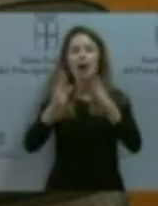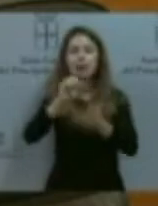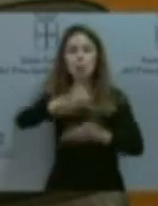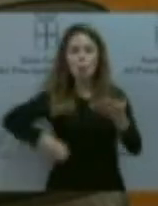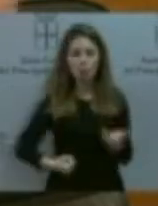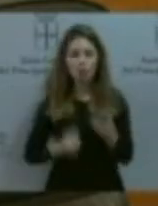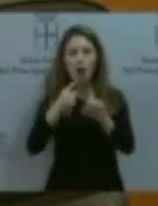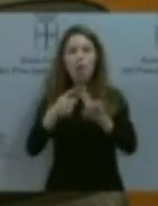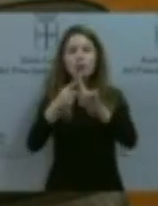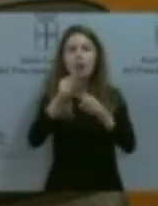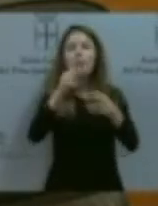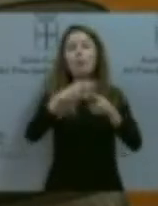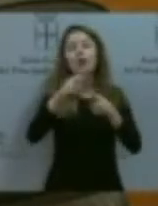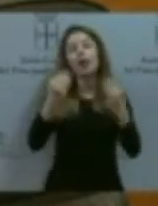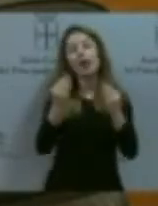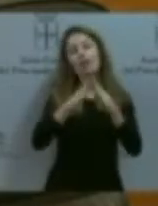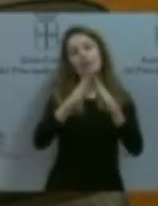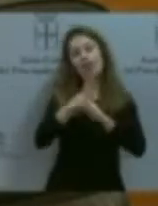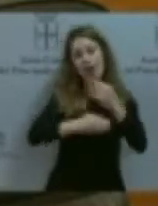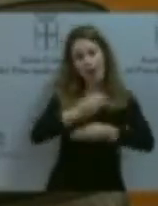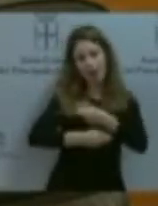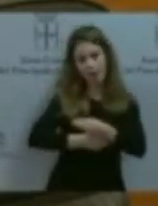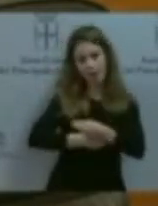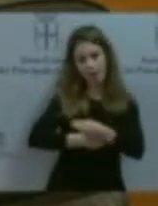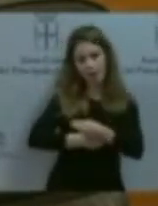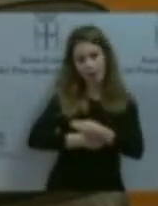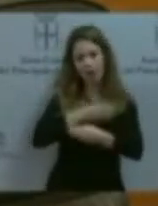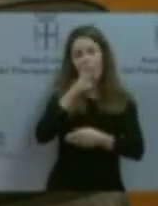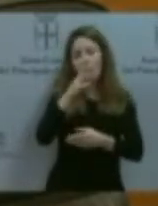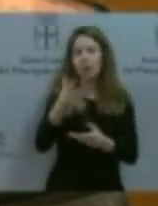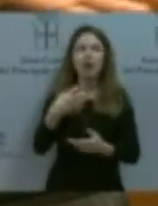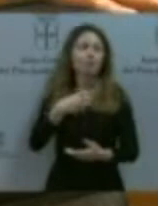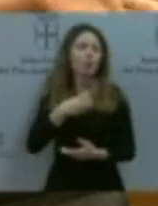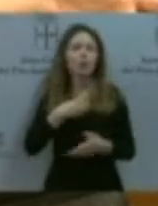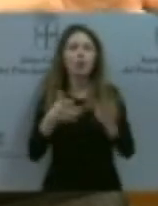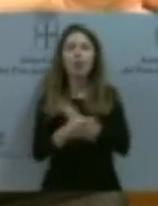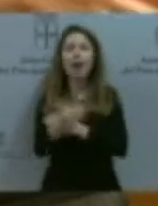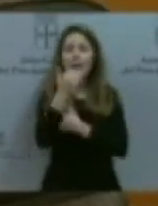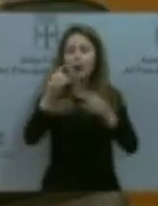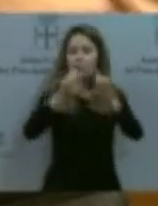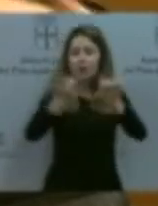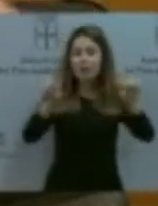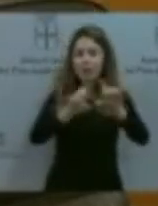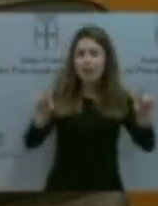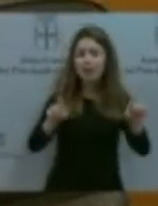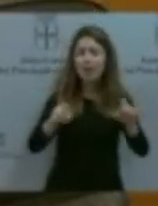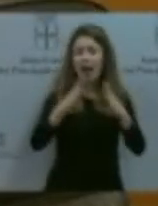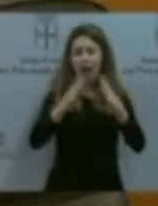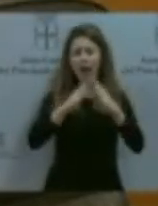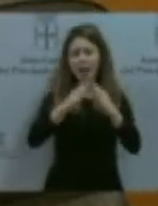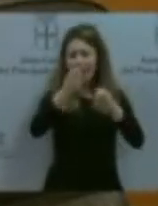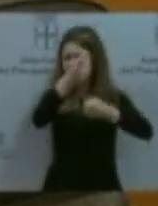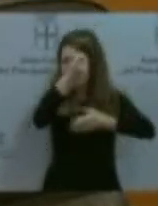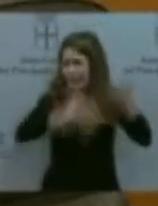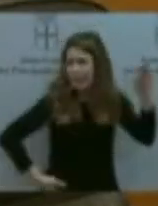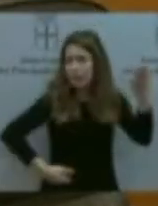viviendas vacías de los grandes tenedores. Porque no puede ser que tengamos bancos, entidades inmobiliarias que tienen decenas de viviendas vacías mientras no hay gente sin casa. Bueno, pues